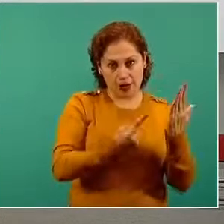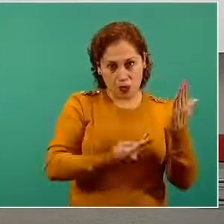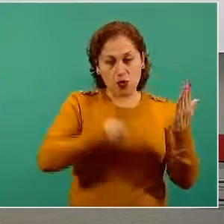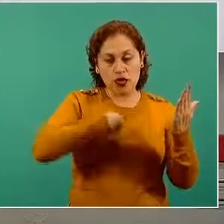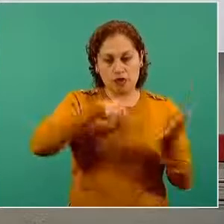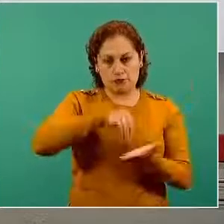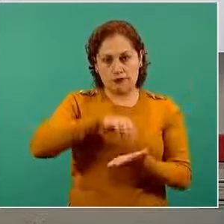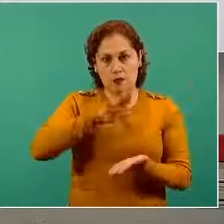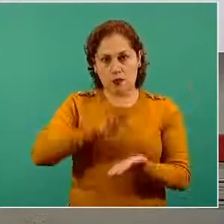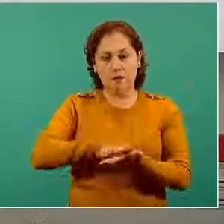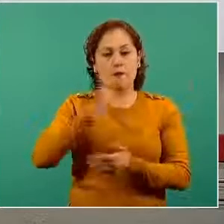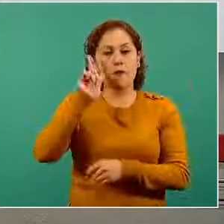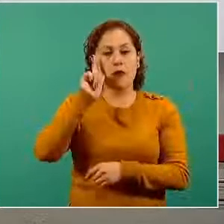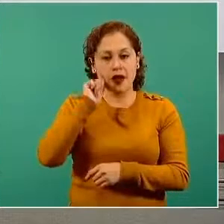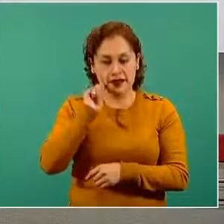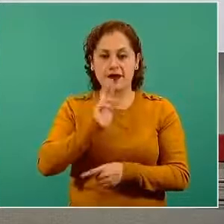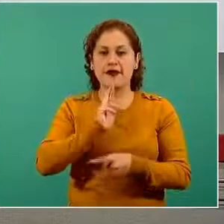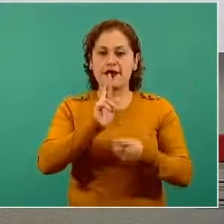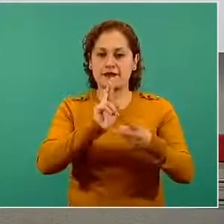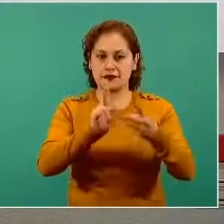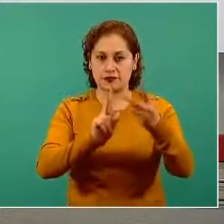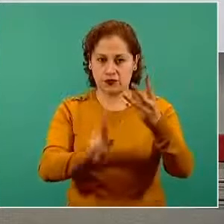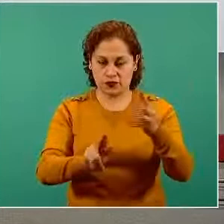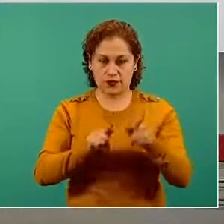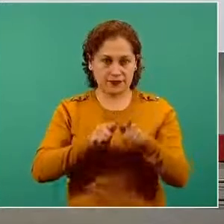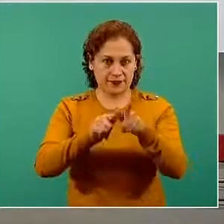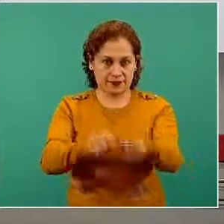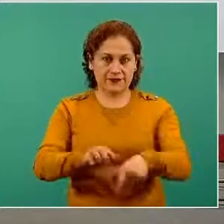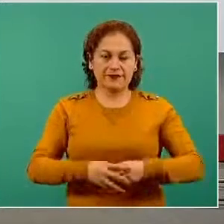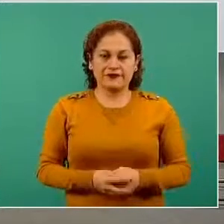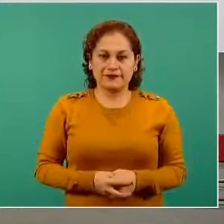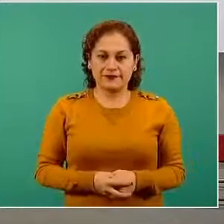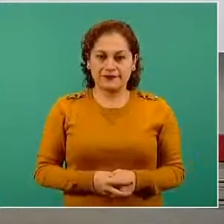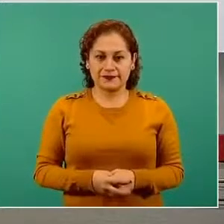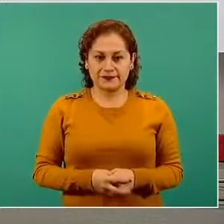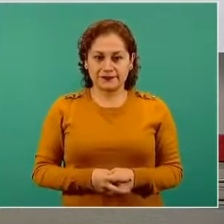día de hoy, pues serán los primeros en participar.